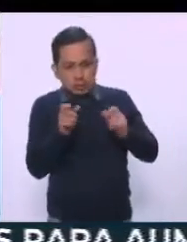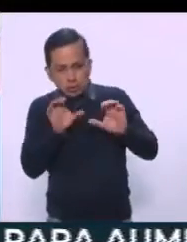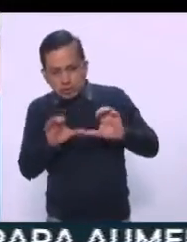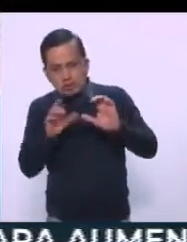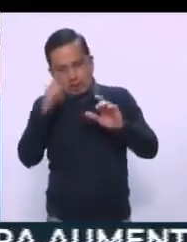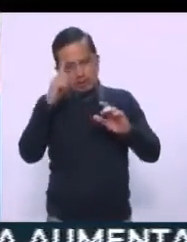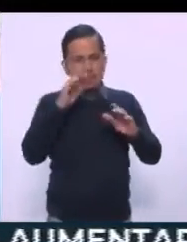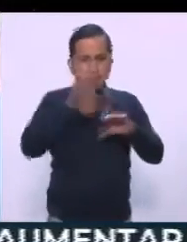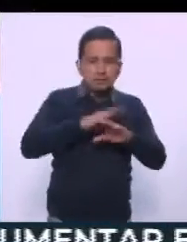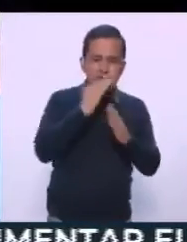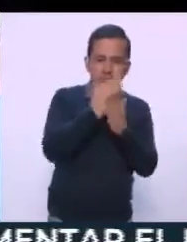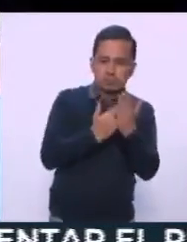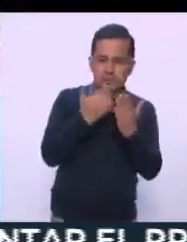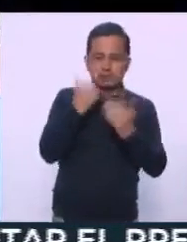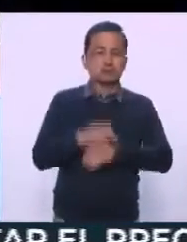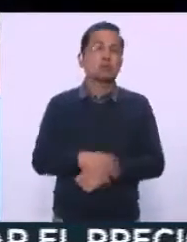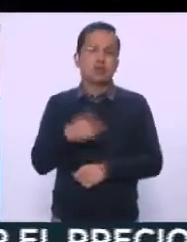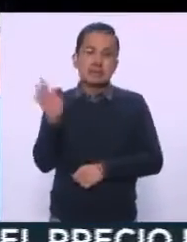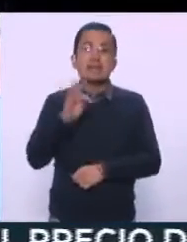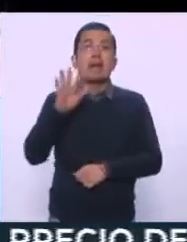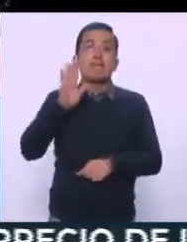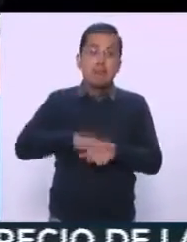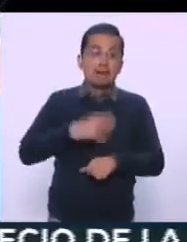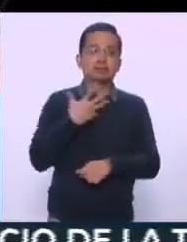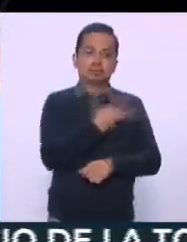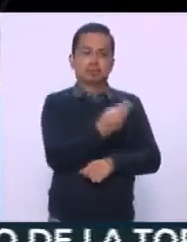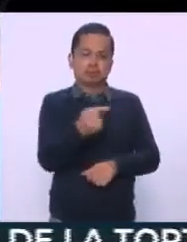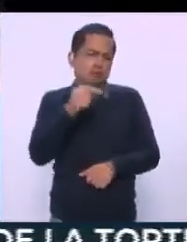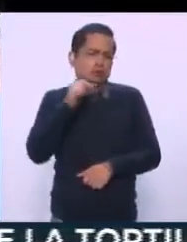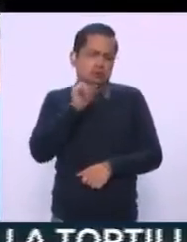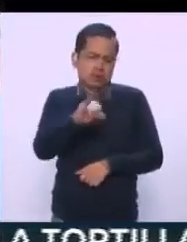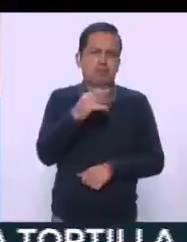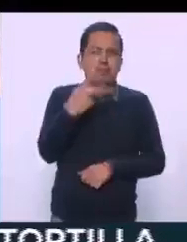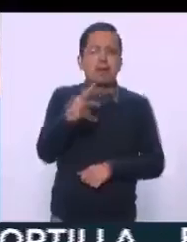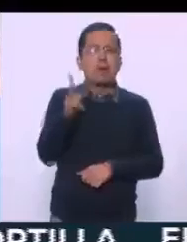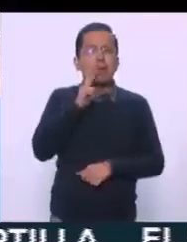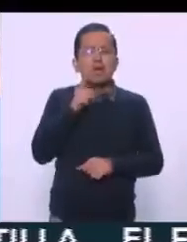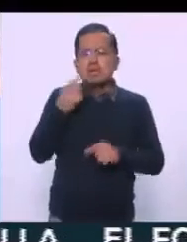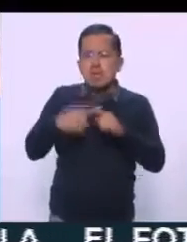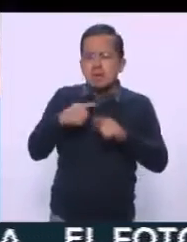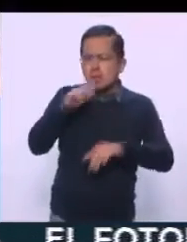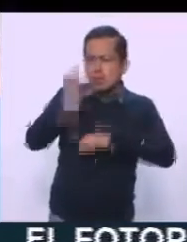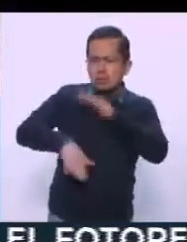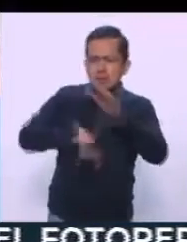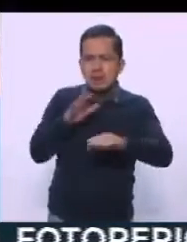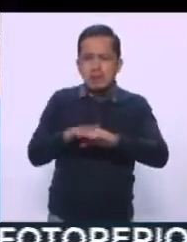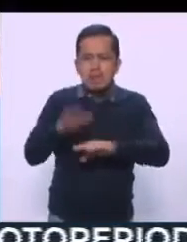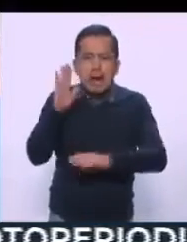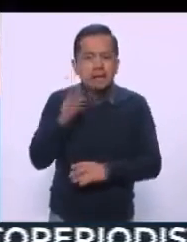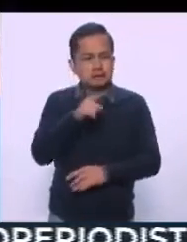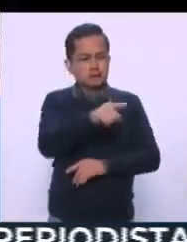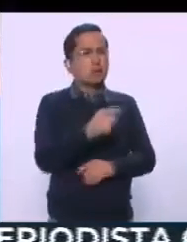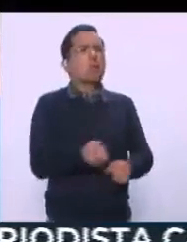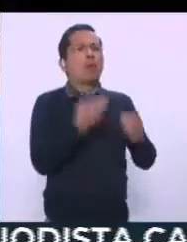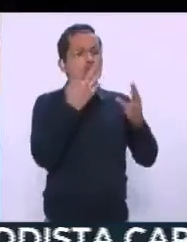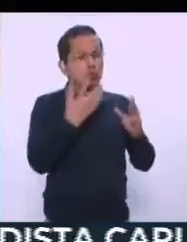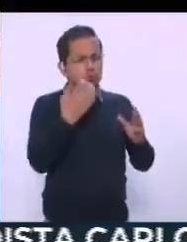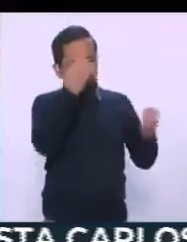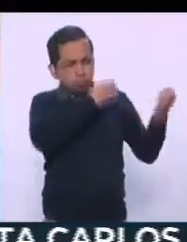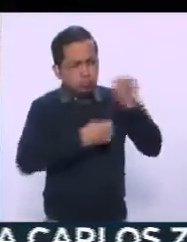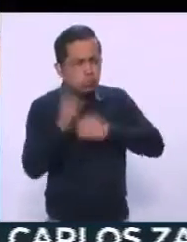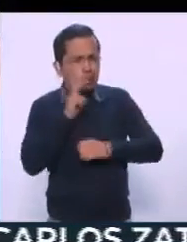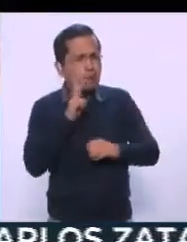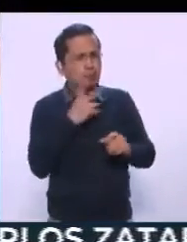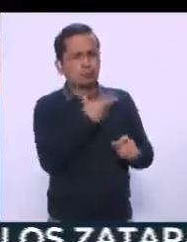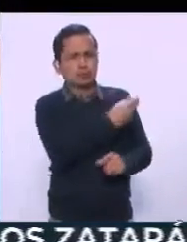relativos, pues al menos en términos de letalidad, de positividad, también, ¿no? Del uso de pruebas, pues es mejor aquí,